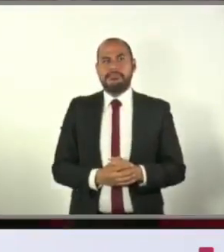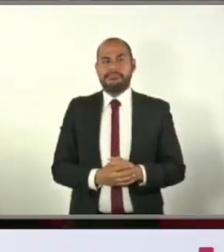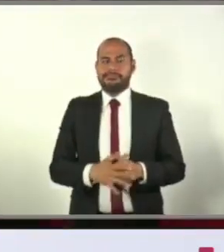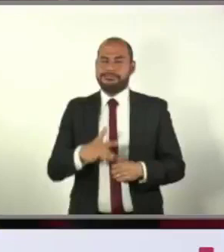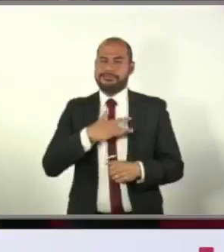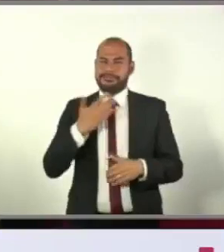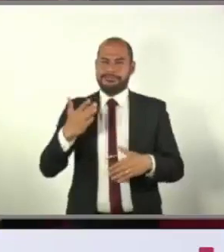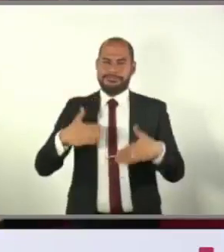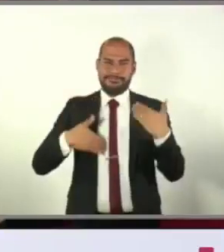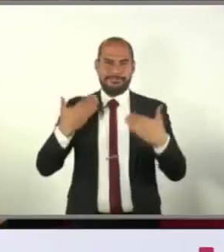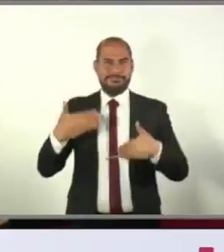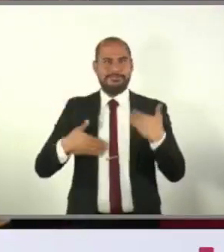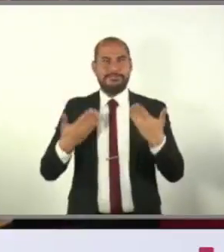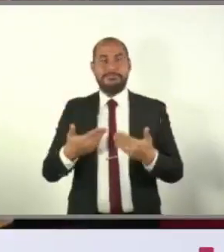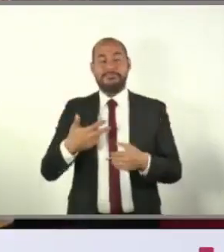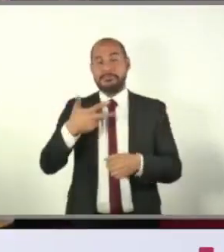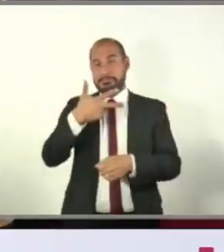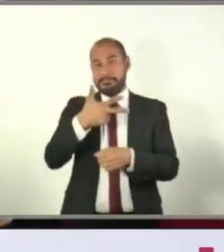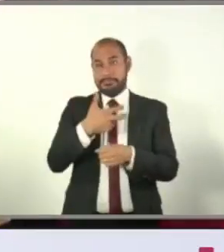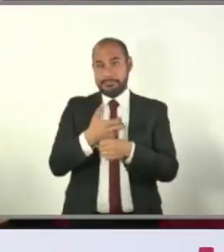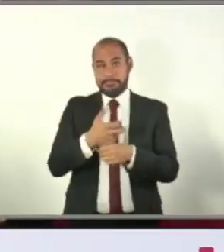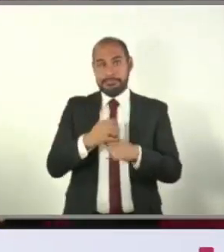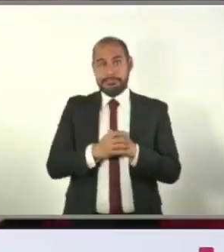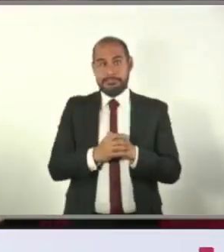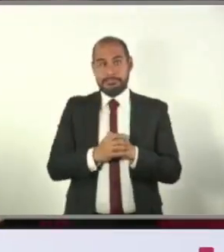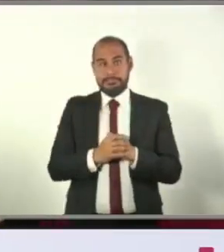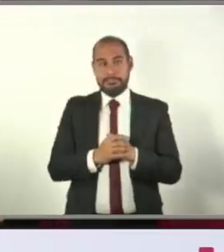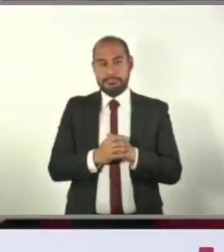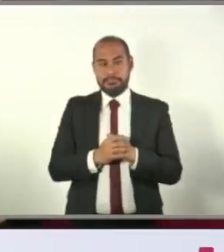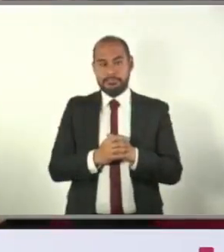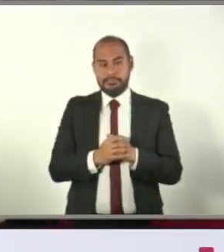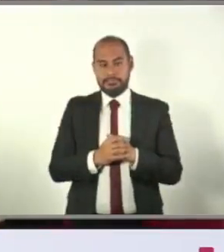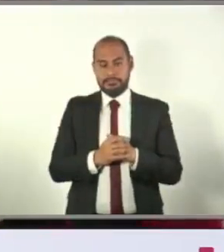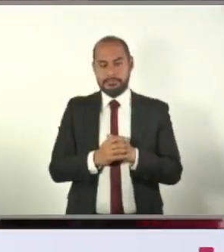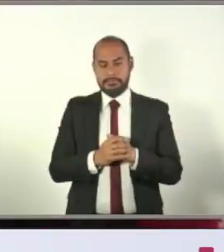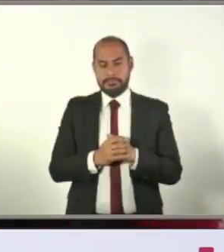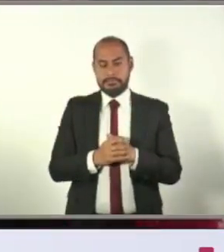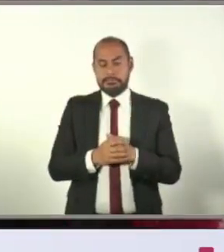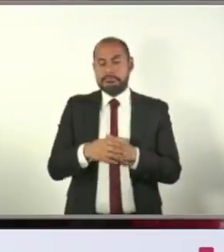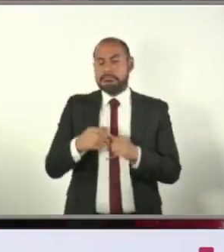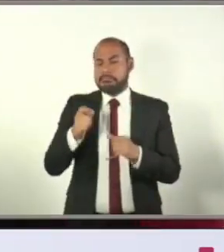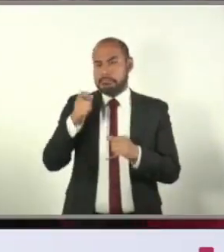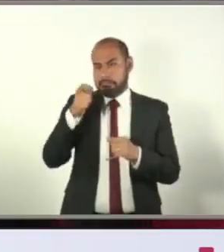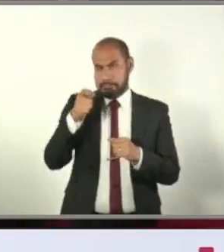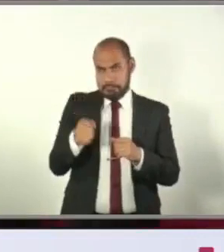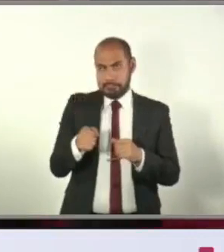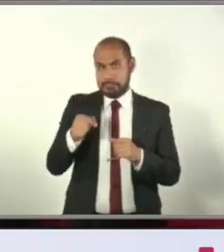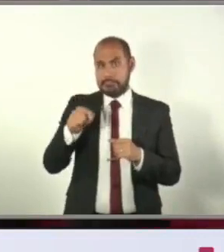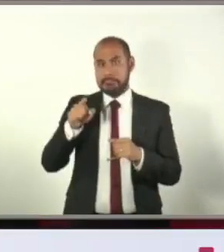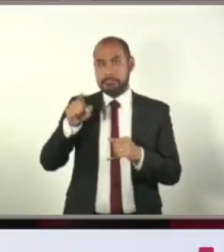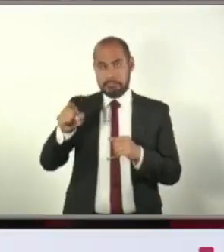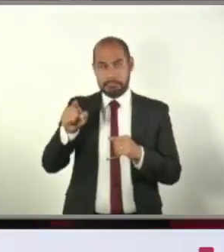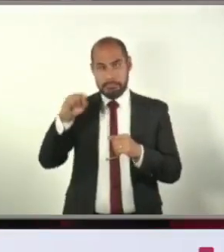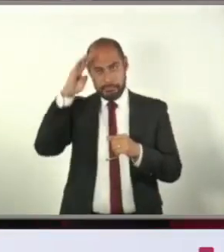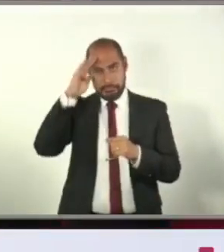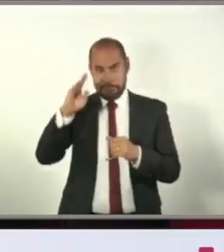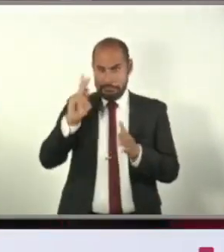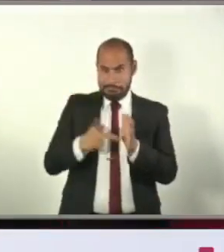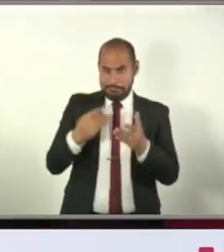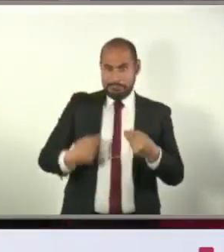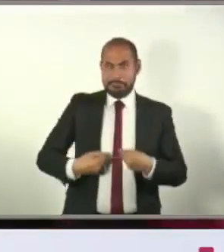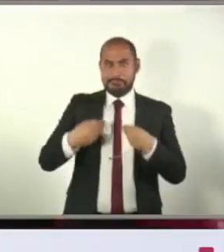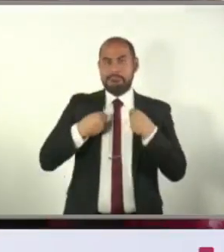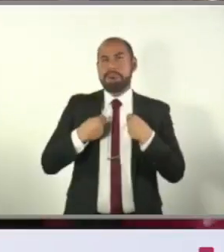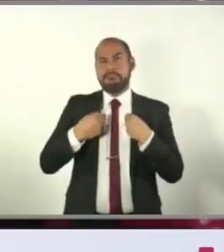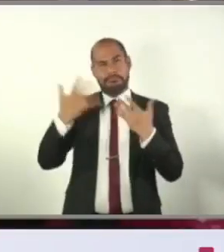alegría en esta octava del festejo de la resurrección de nuestro Señor, glorifiquemos a